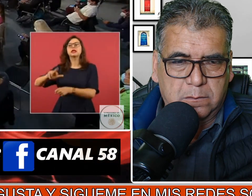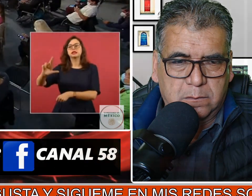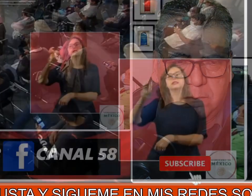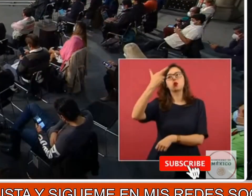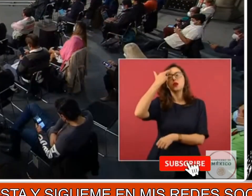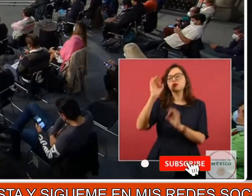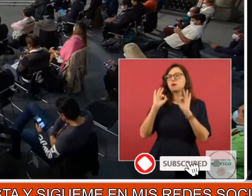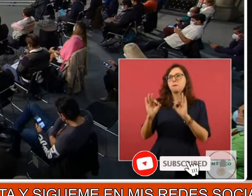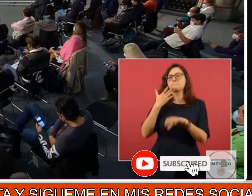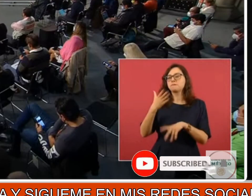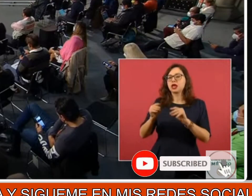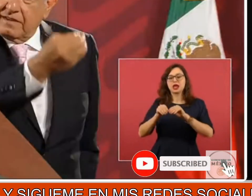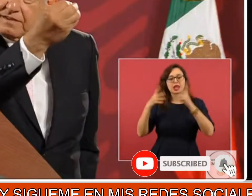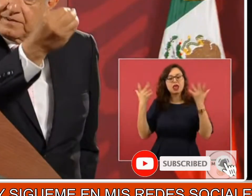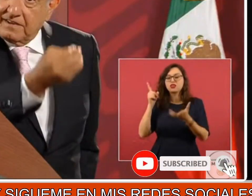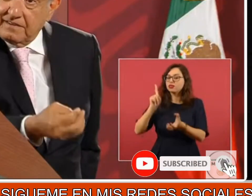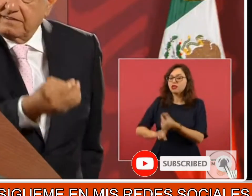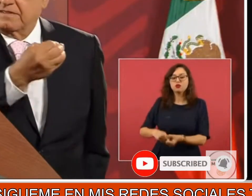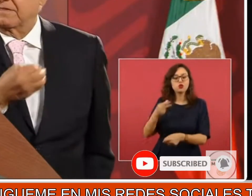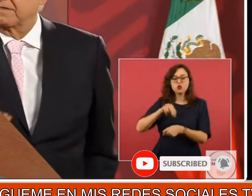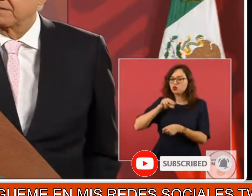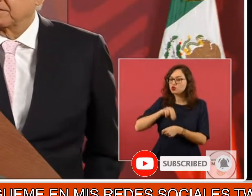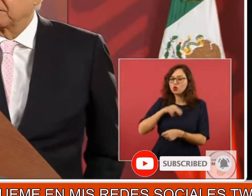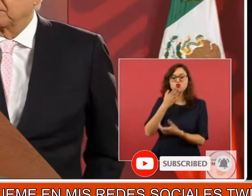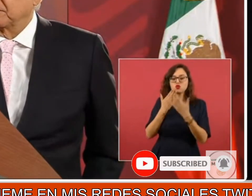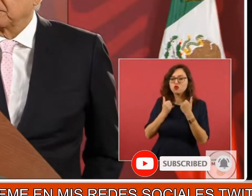que no habían especialistas.